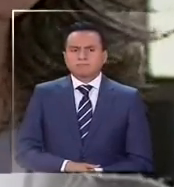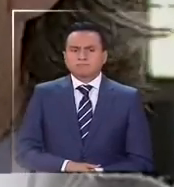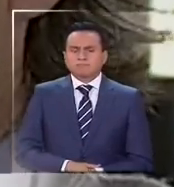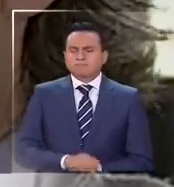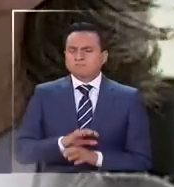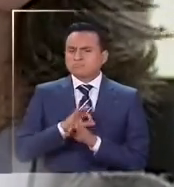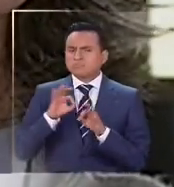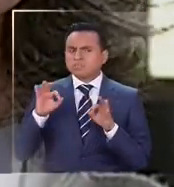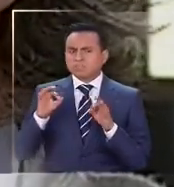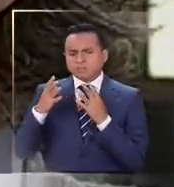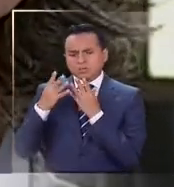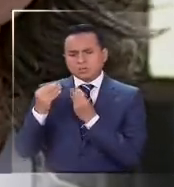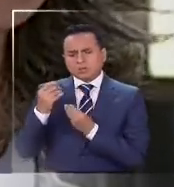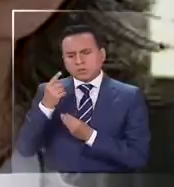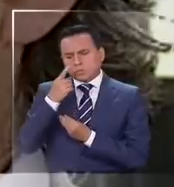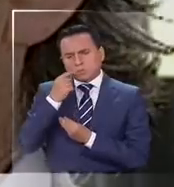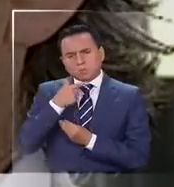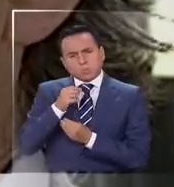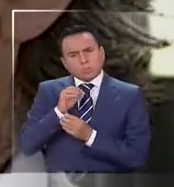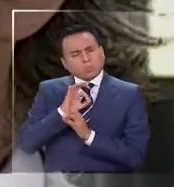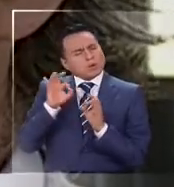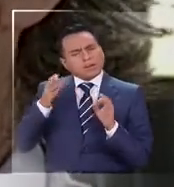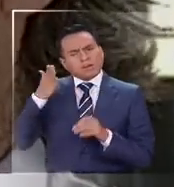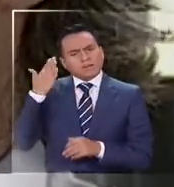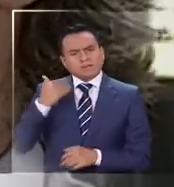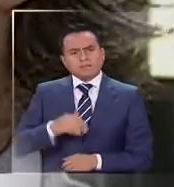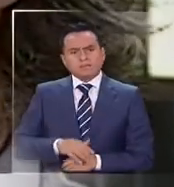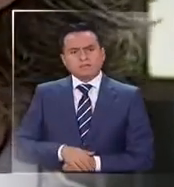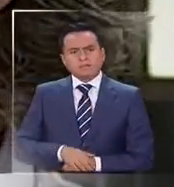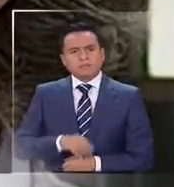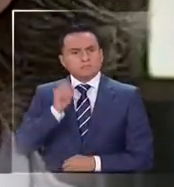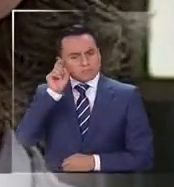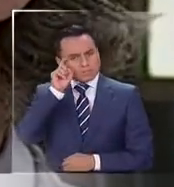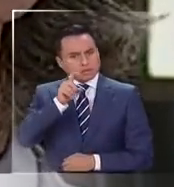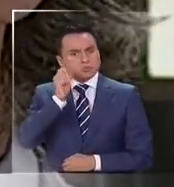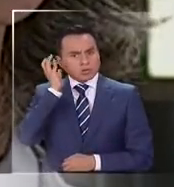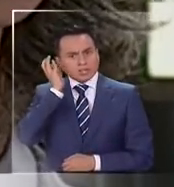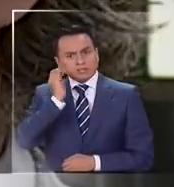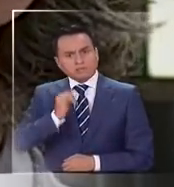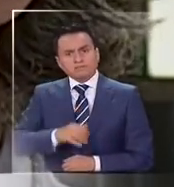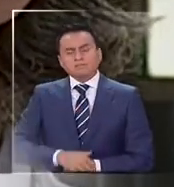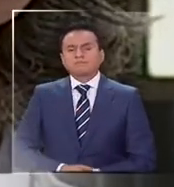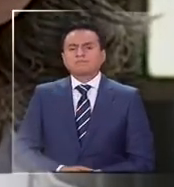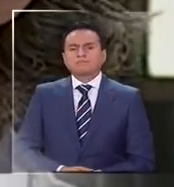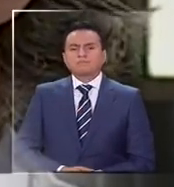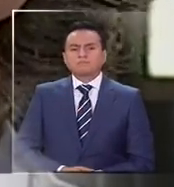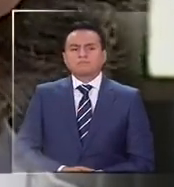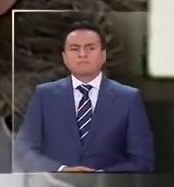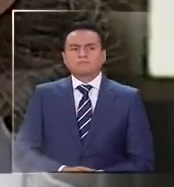Nunca me había atraído a los hombres. Me encantaban las mujeres.